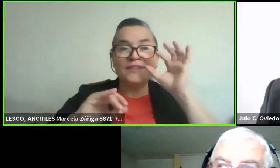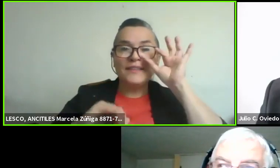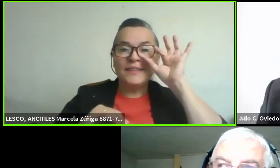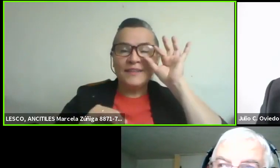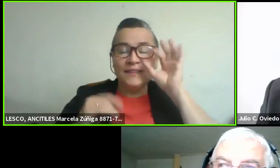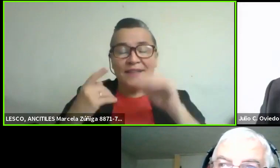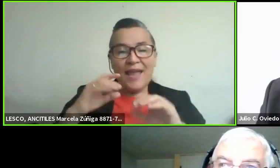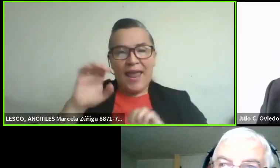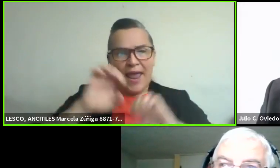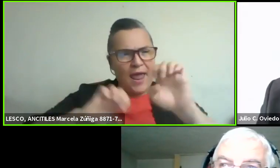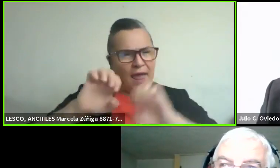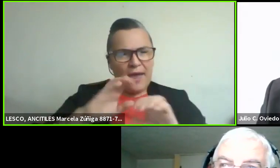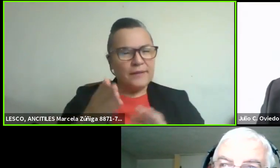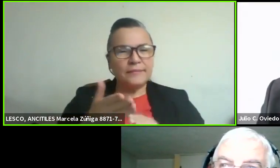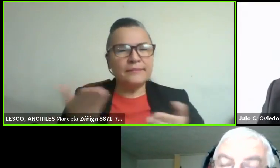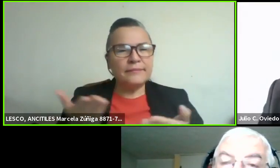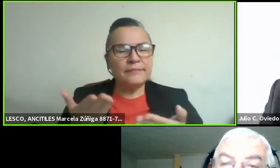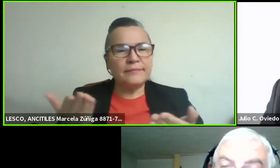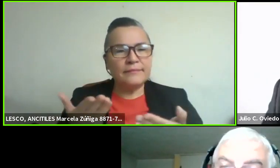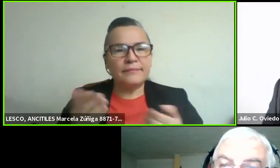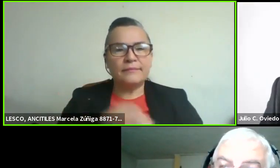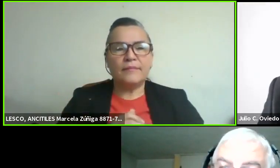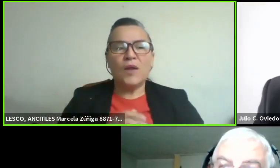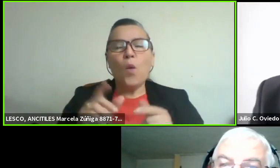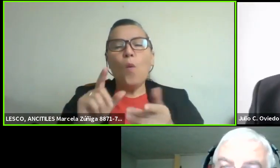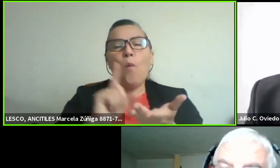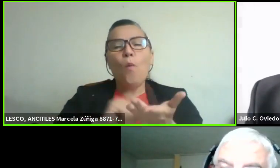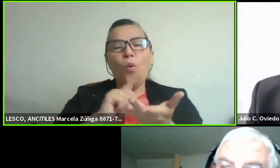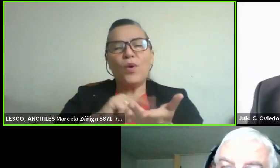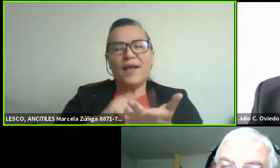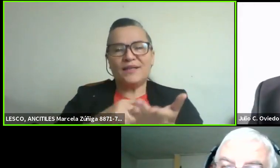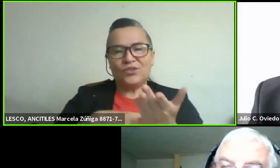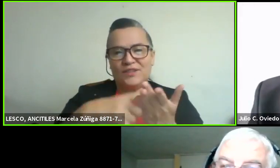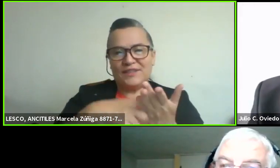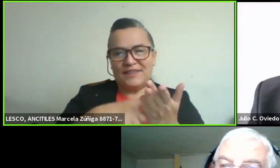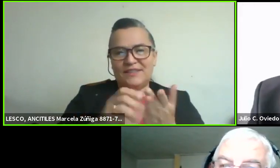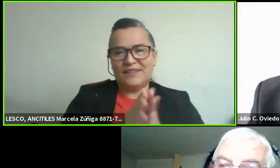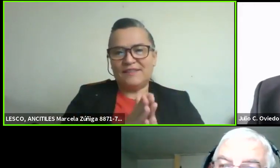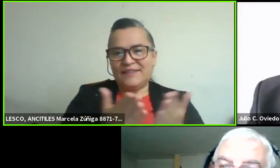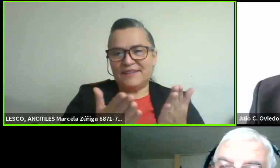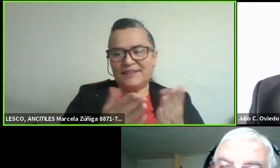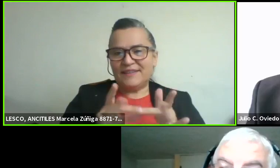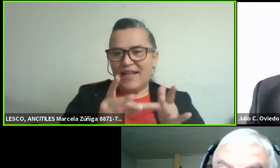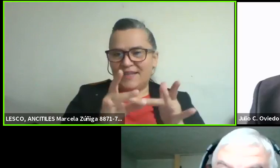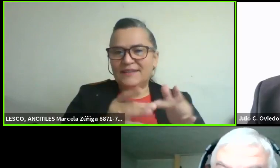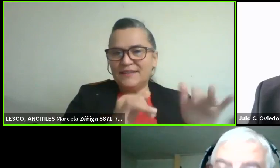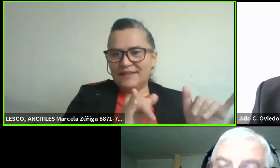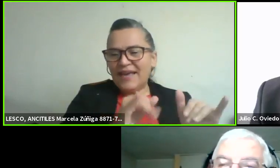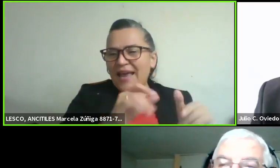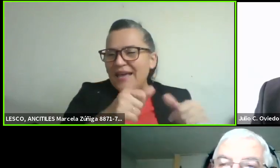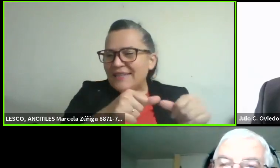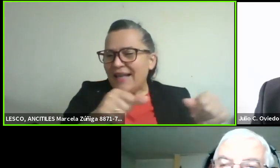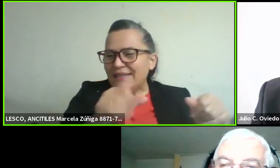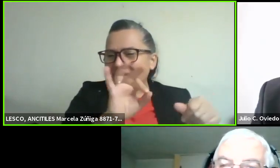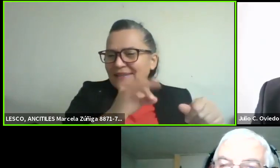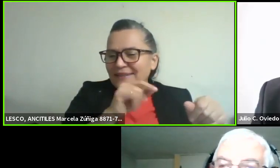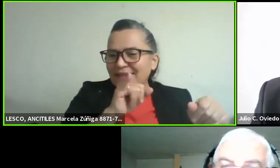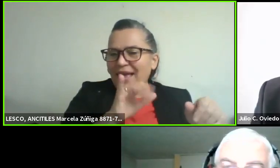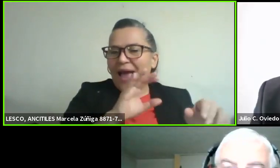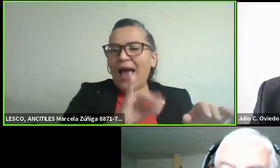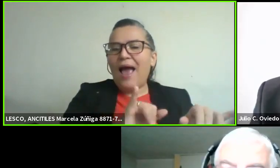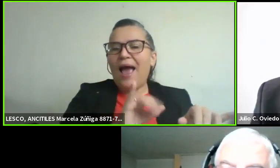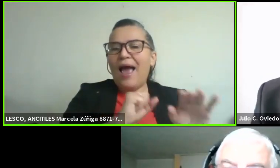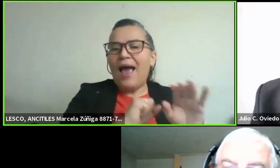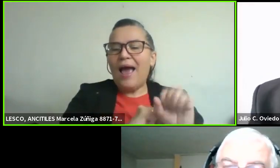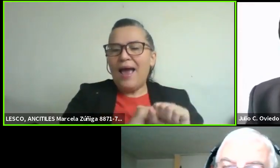por medio de las publicaciones en revistas especializadas es digamos la medida con que se